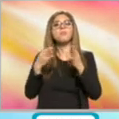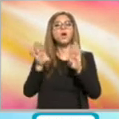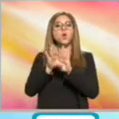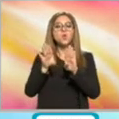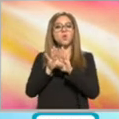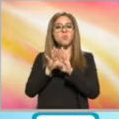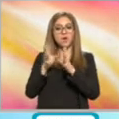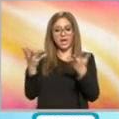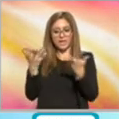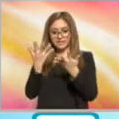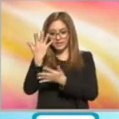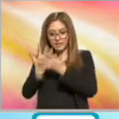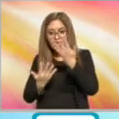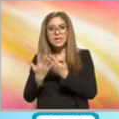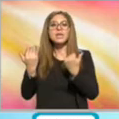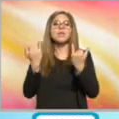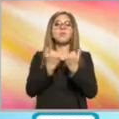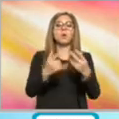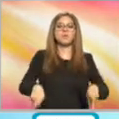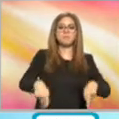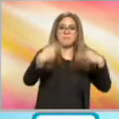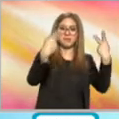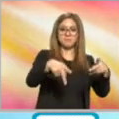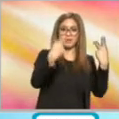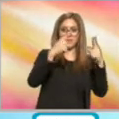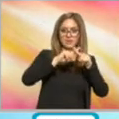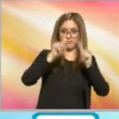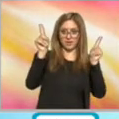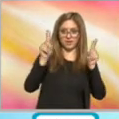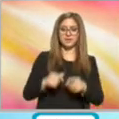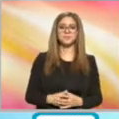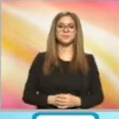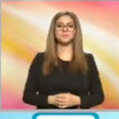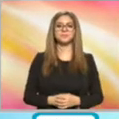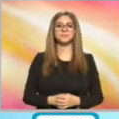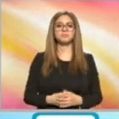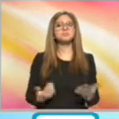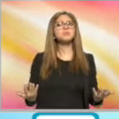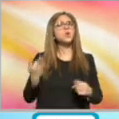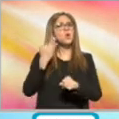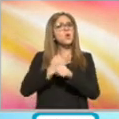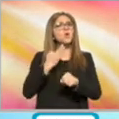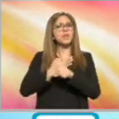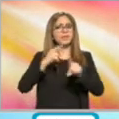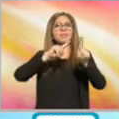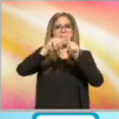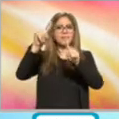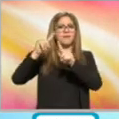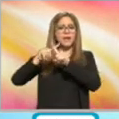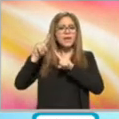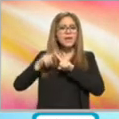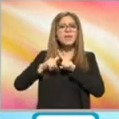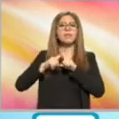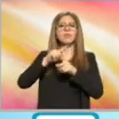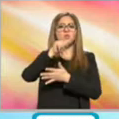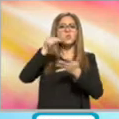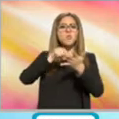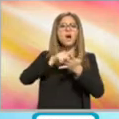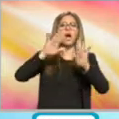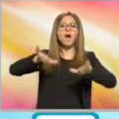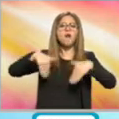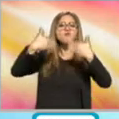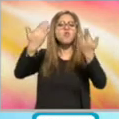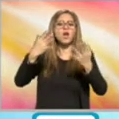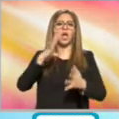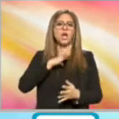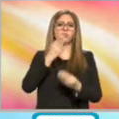de hacerlo diferente. Claro, ¿Sí? porque hay una grandísima variedad de chocolates en el mercado. ¿Cómo marcar la diferencia? Es un gran punto. Exacto. Eso Es que como darle